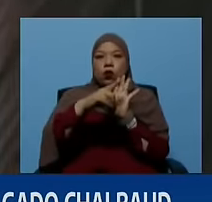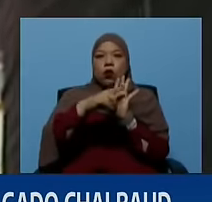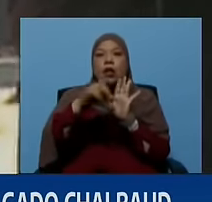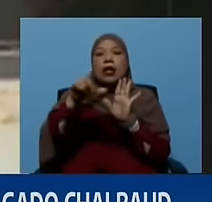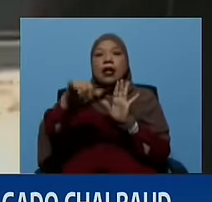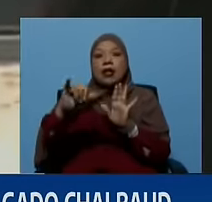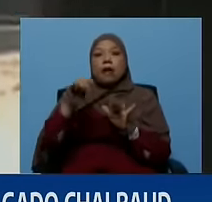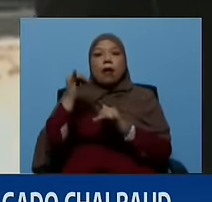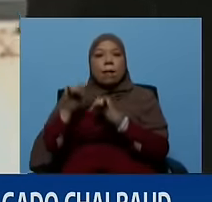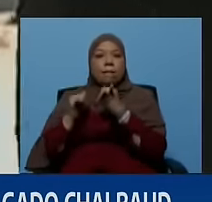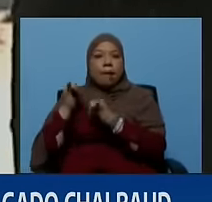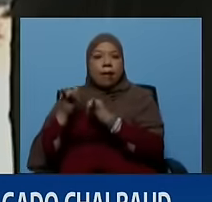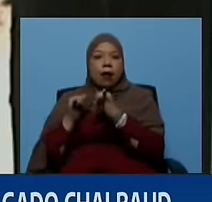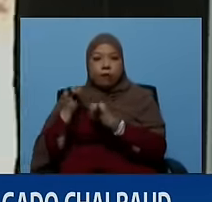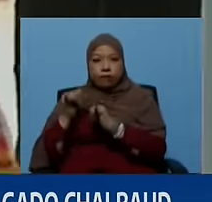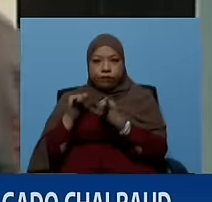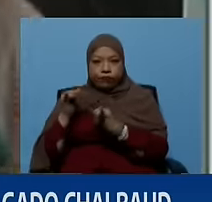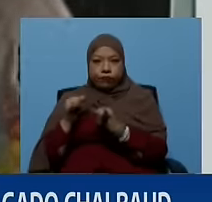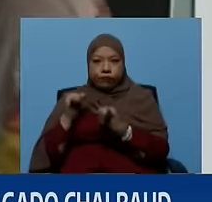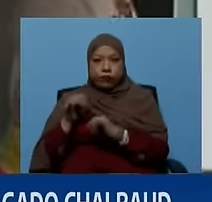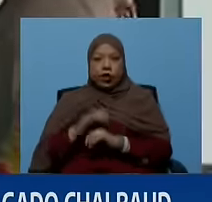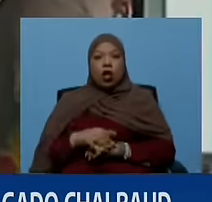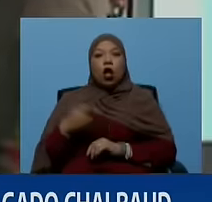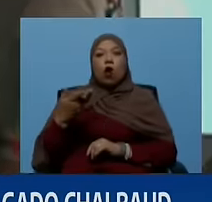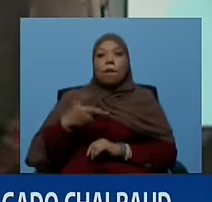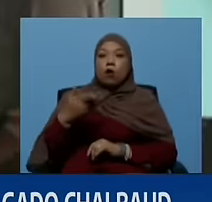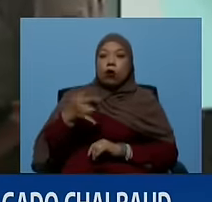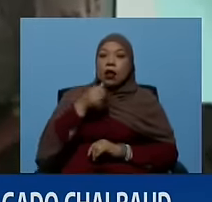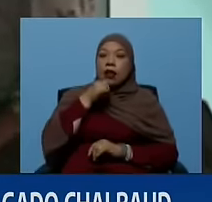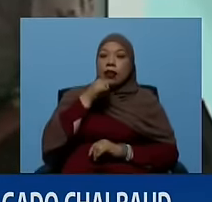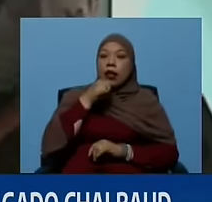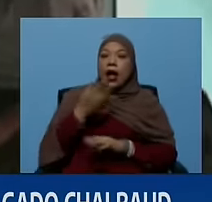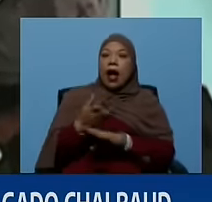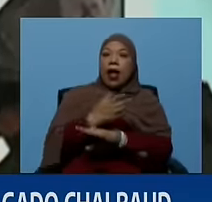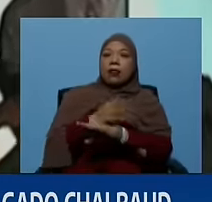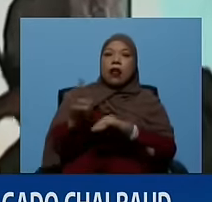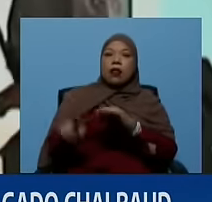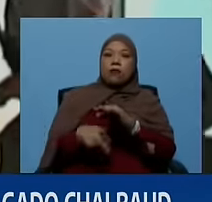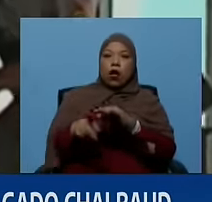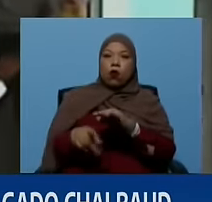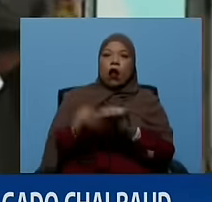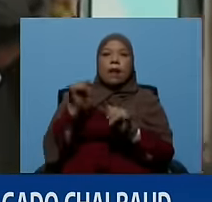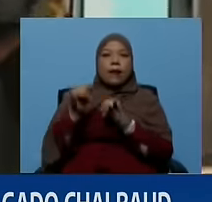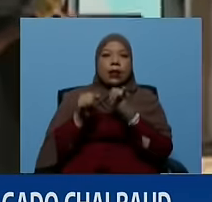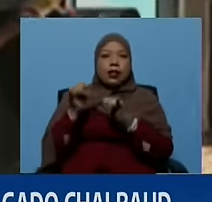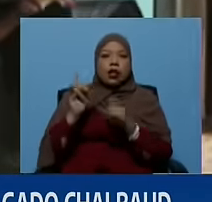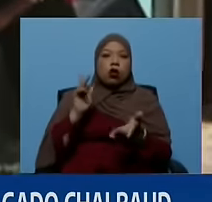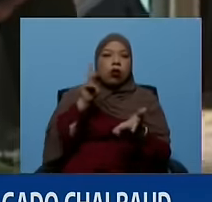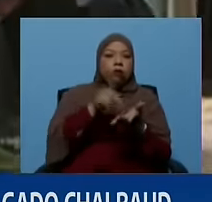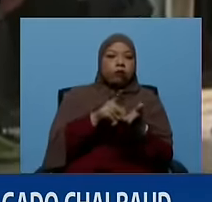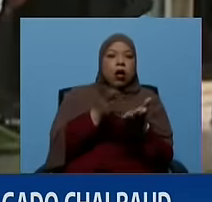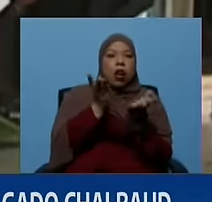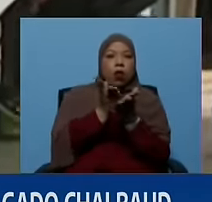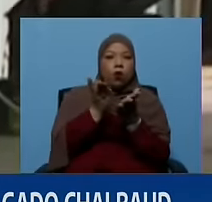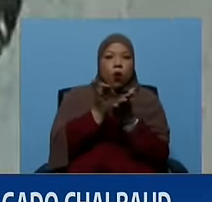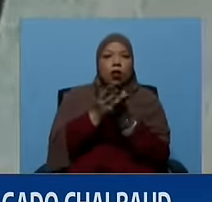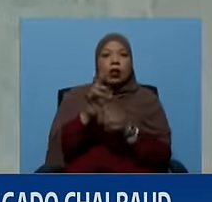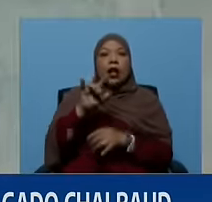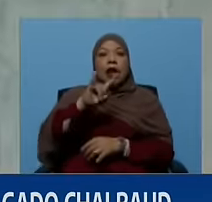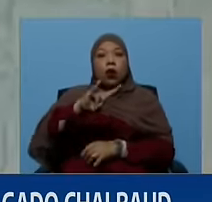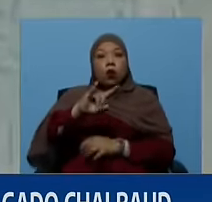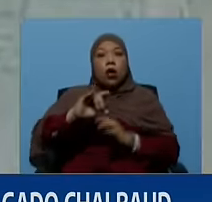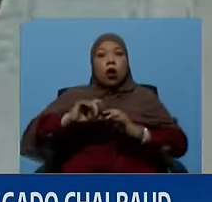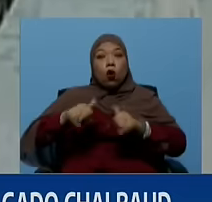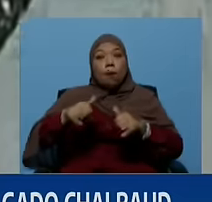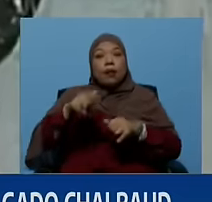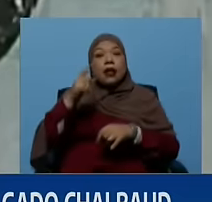maternal es muy importante mi comandante que aquí todo el mundo está preparado ya el lunes comienza la formación